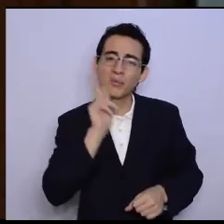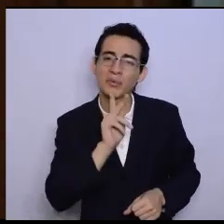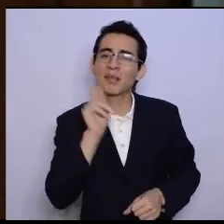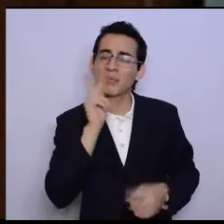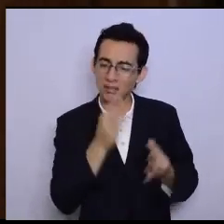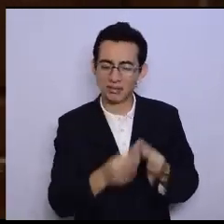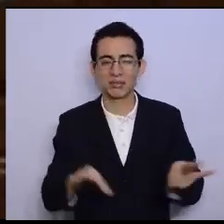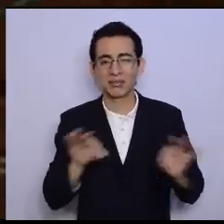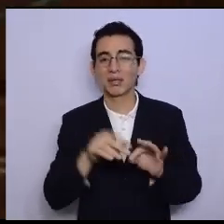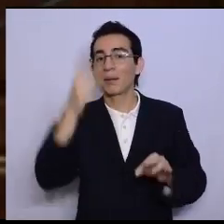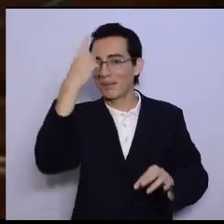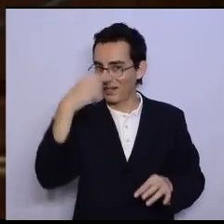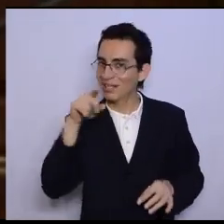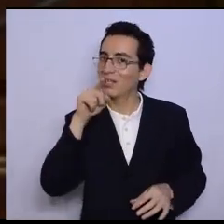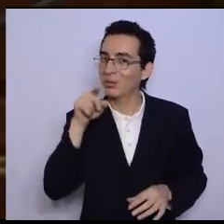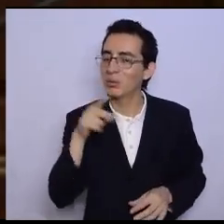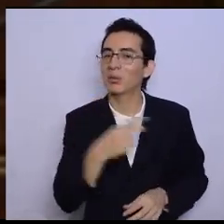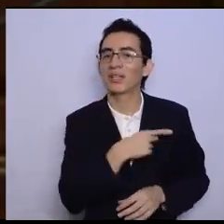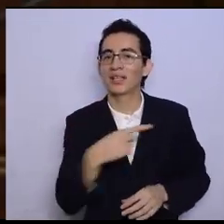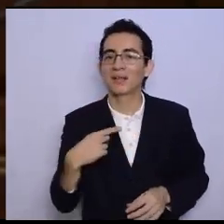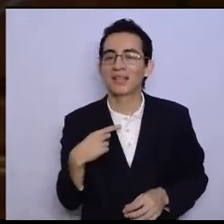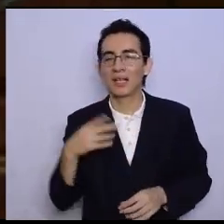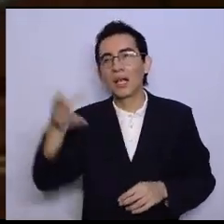Para que aprendas a confiar.